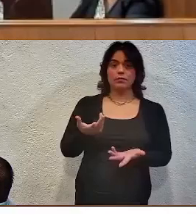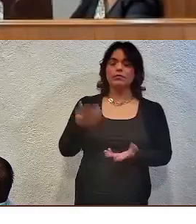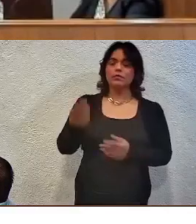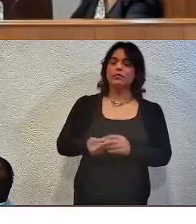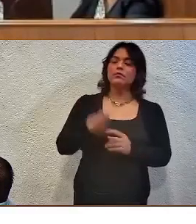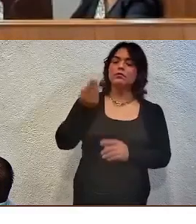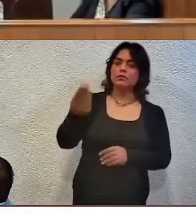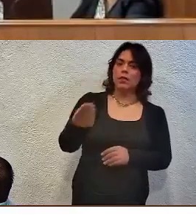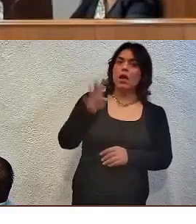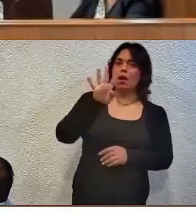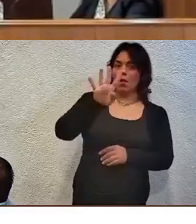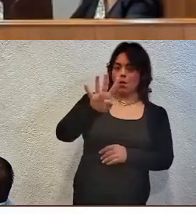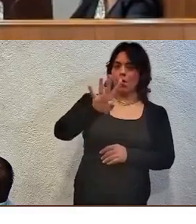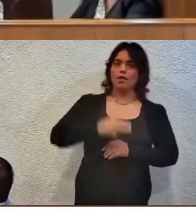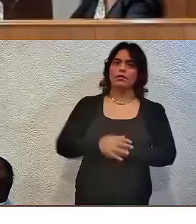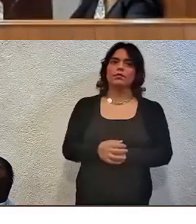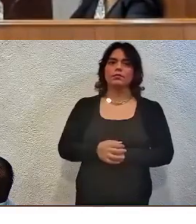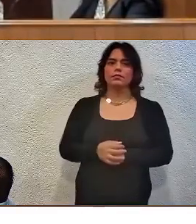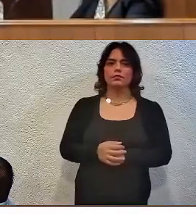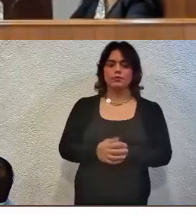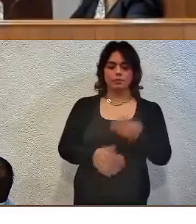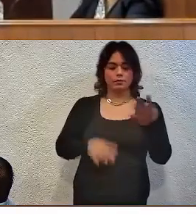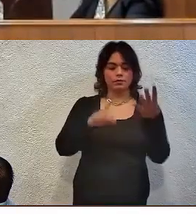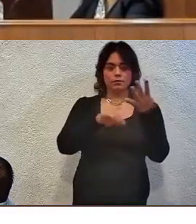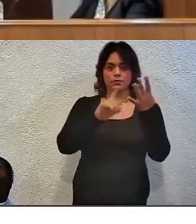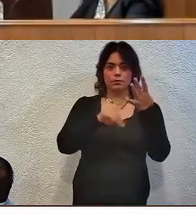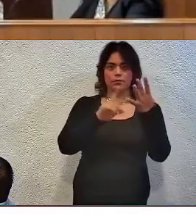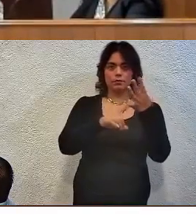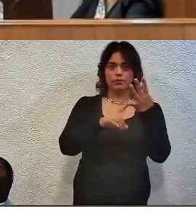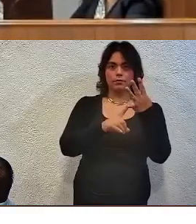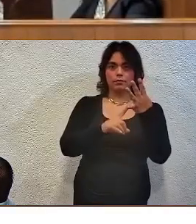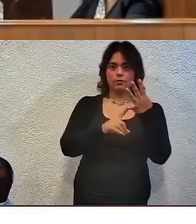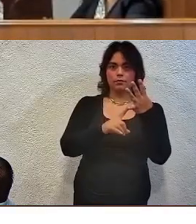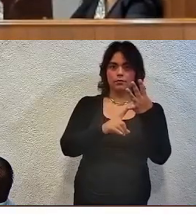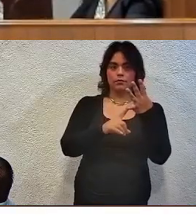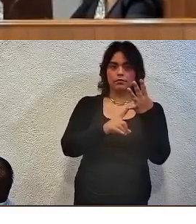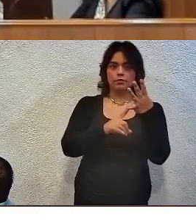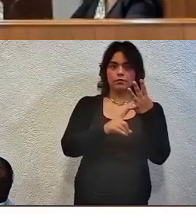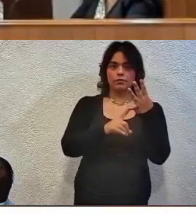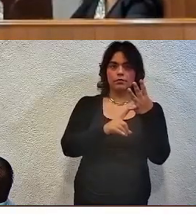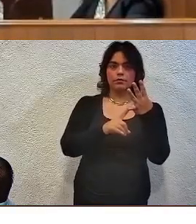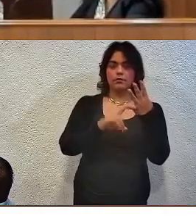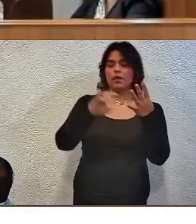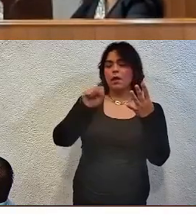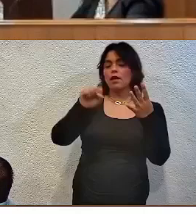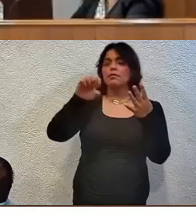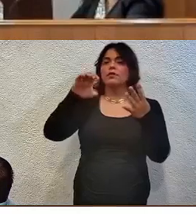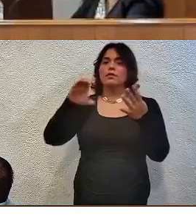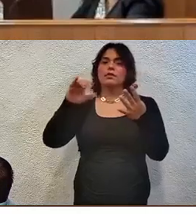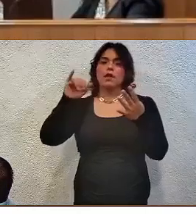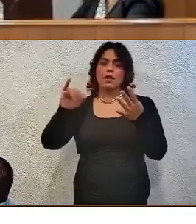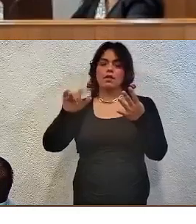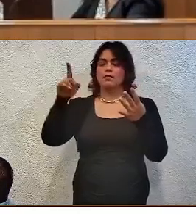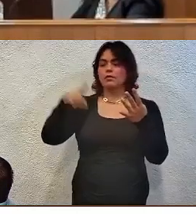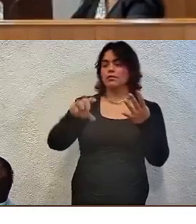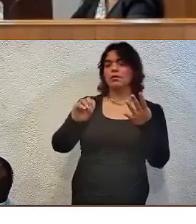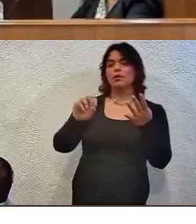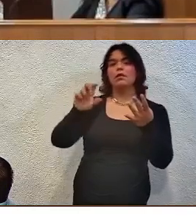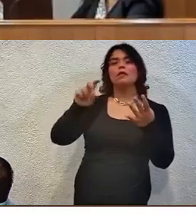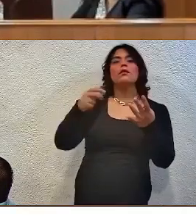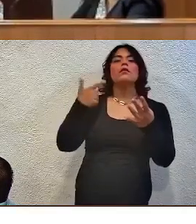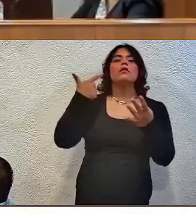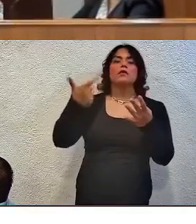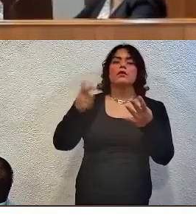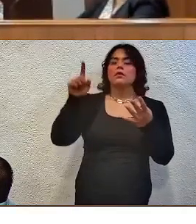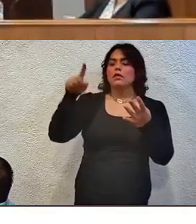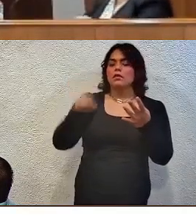ponencia número 4. El asunto número 4 es el SCI, diagonal 037, diagonal